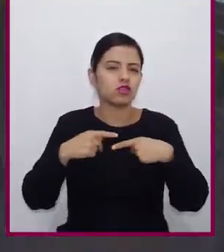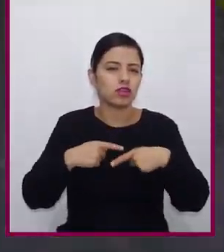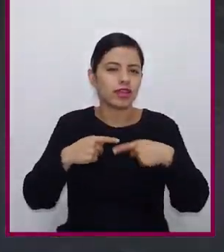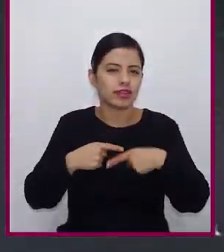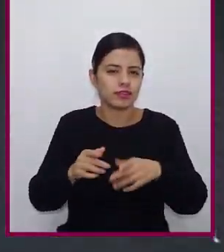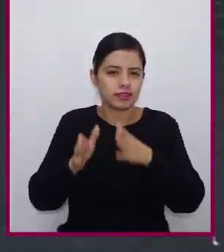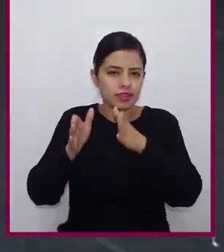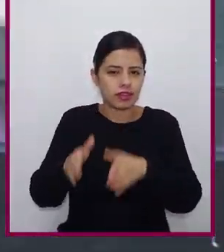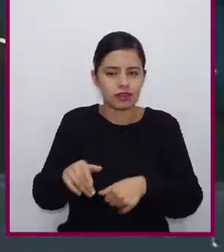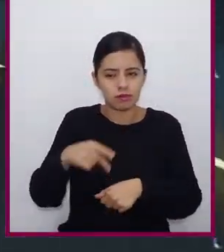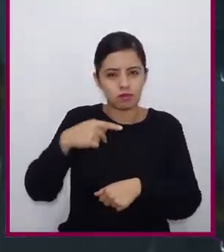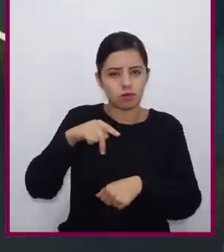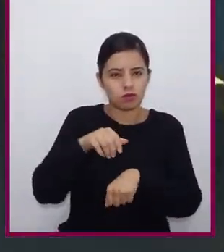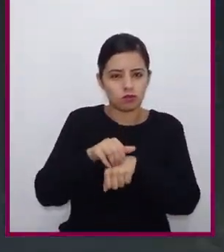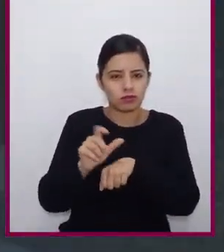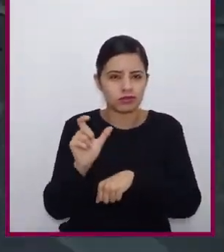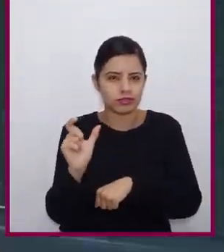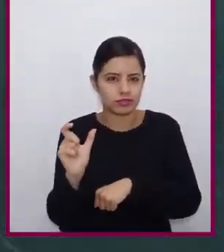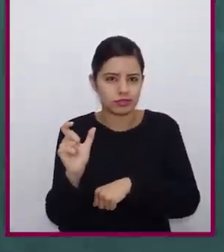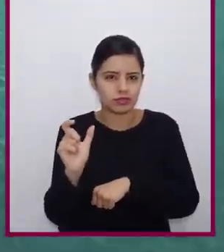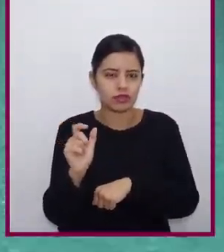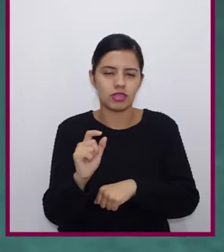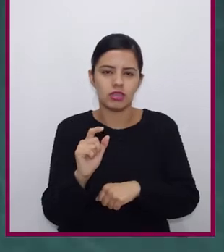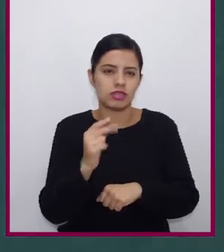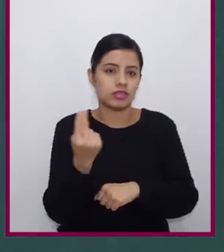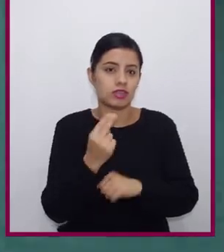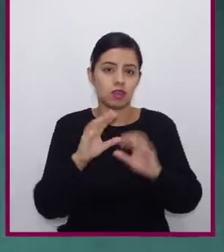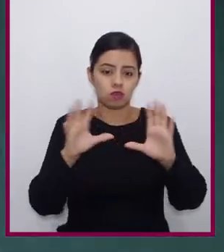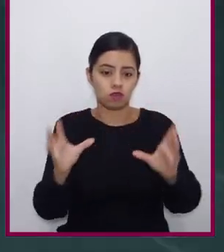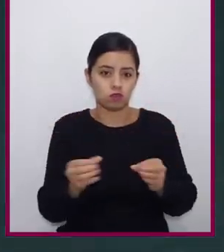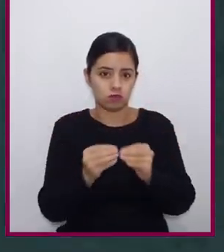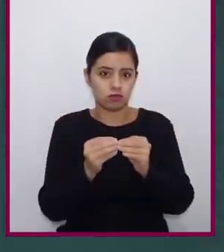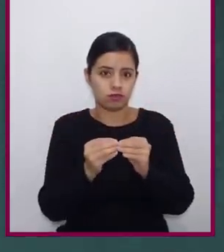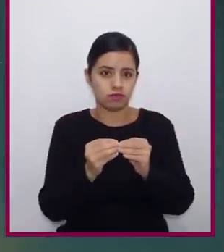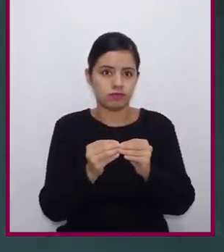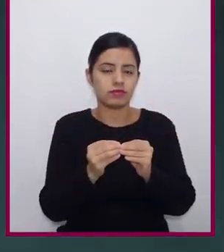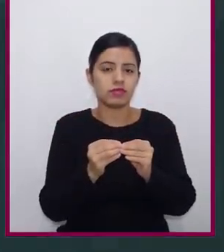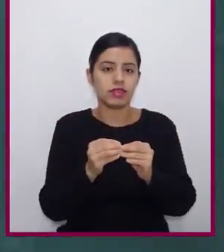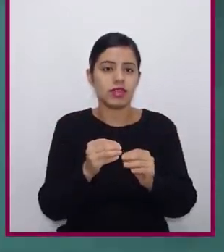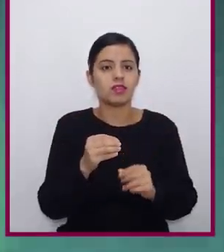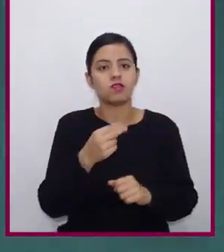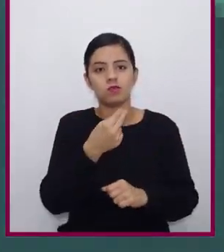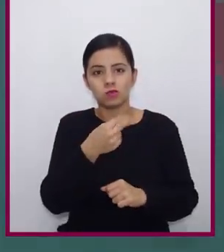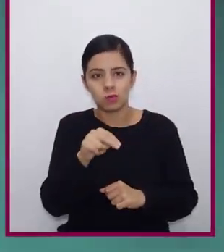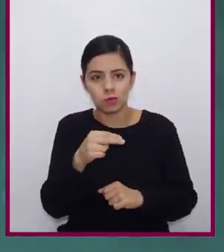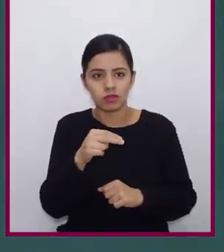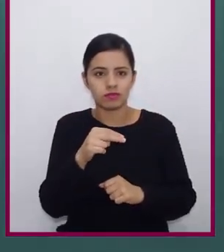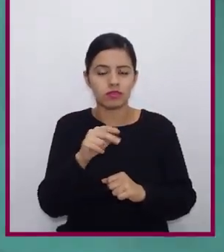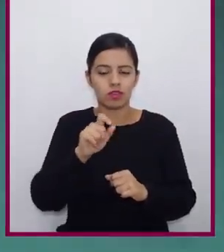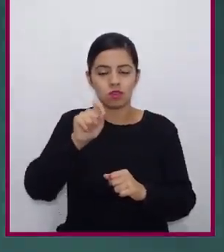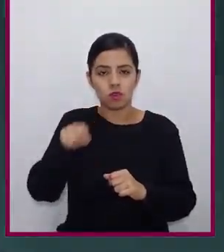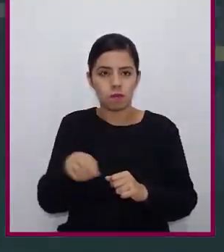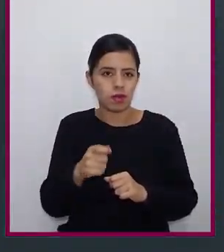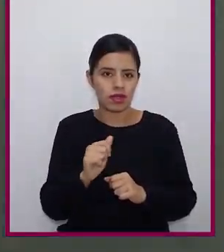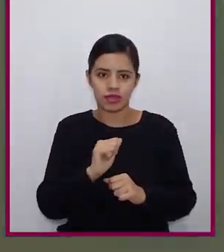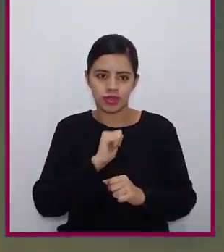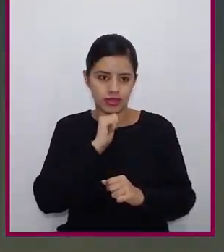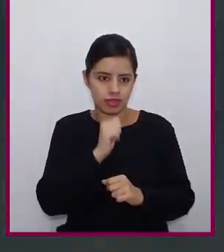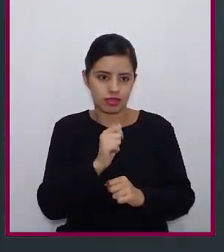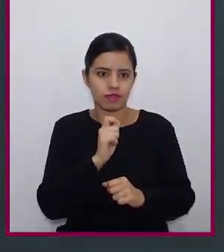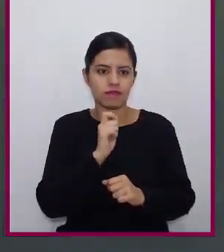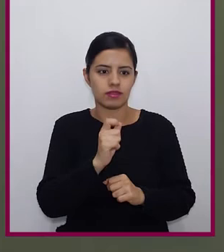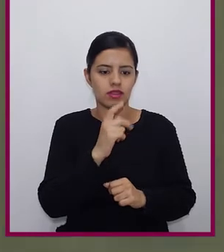todo junto y sin símbolos como comas, puntos y sin la letra ñ. El ejemplo quedaría como puntos